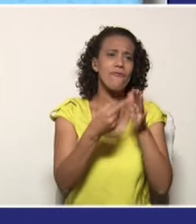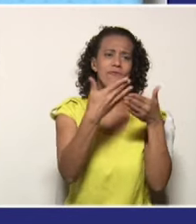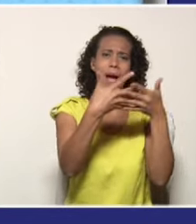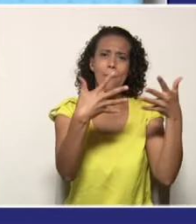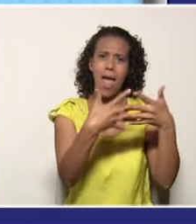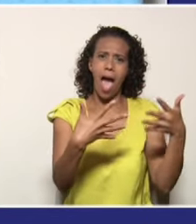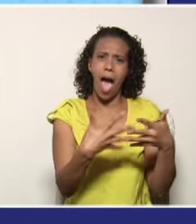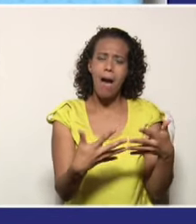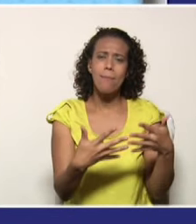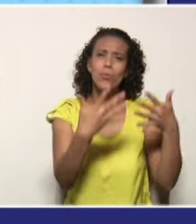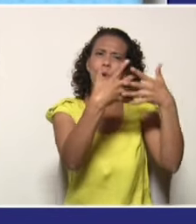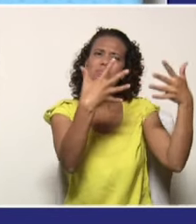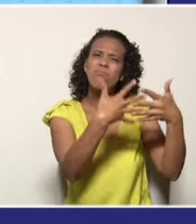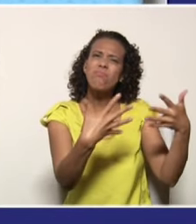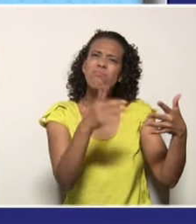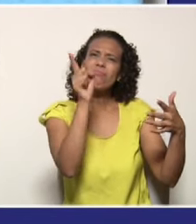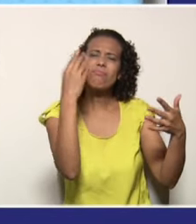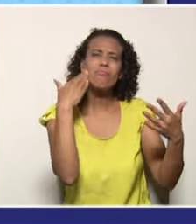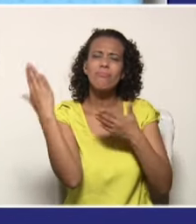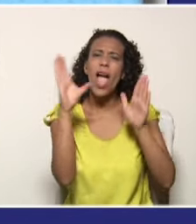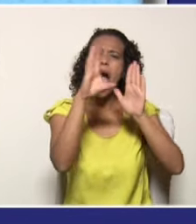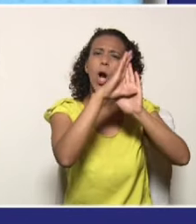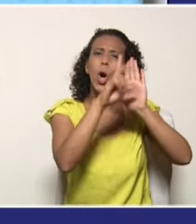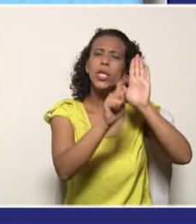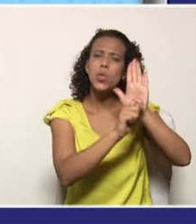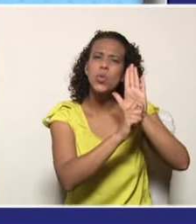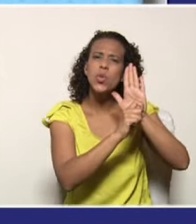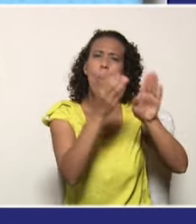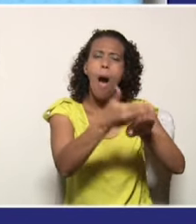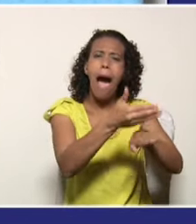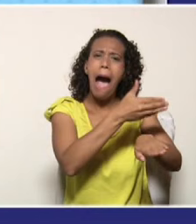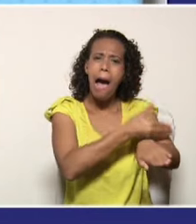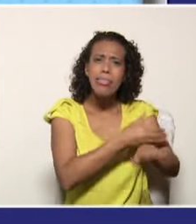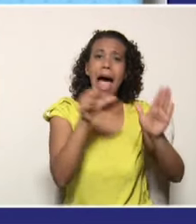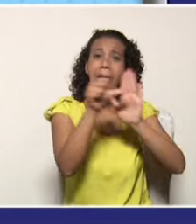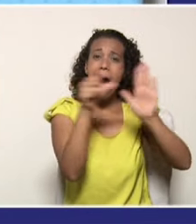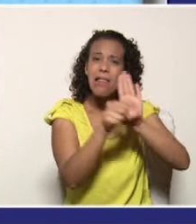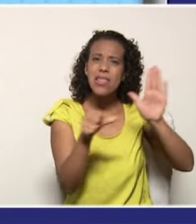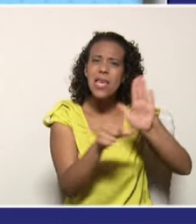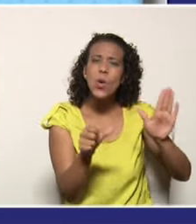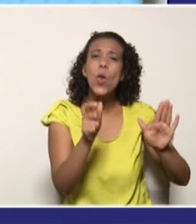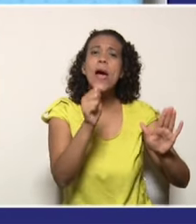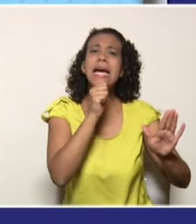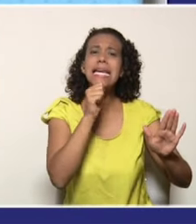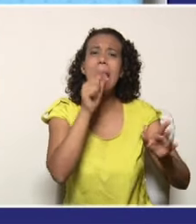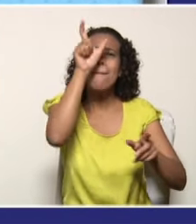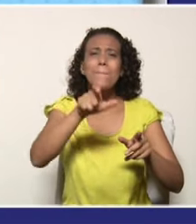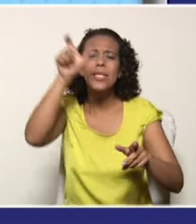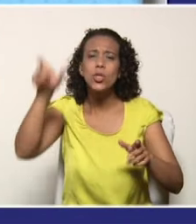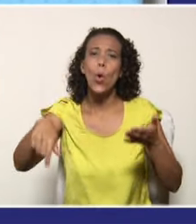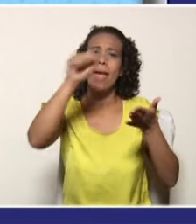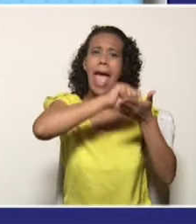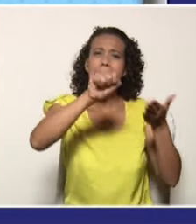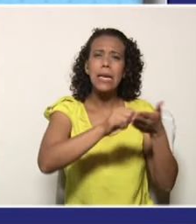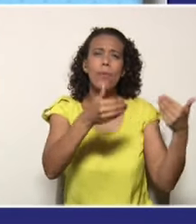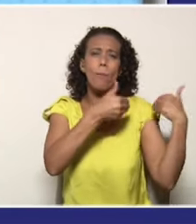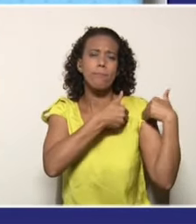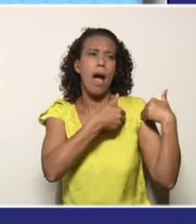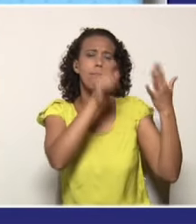Vas a leer el preámbulo y en las actividades vas a investigar quién lo redactó. ¿Okay? ¿Quién redactó ese